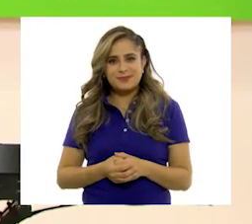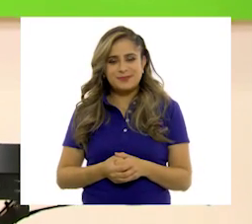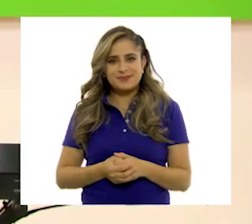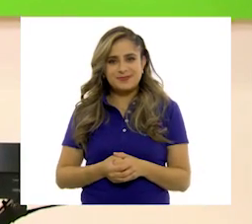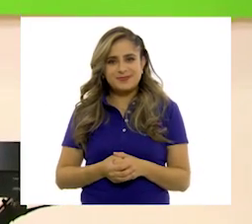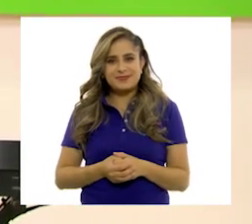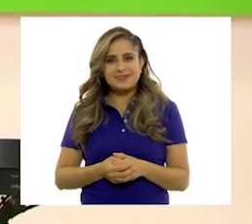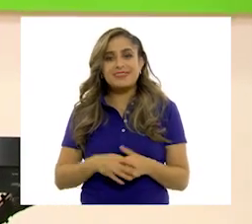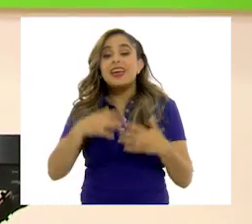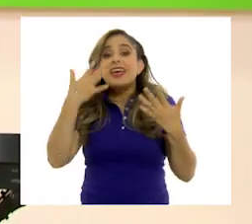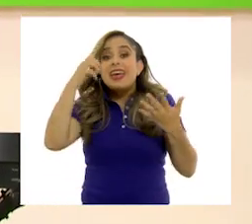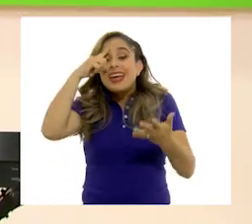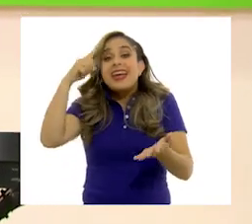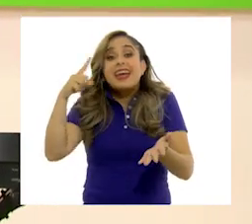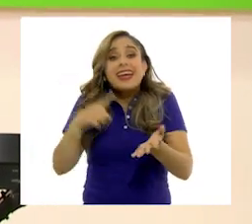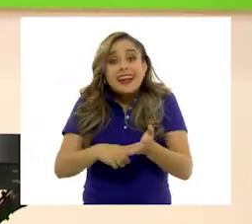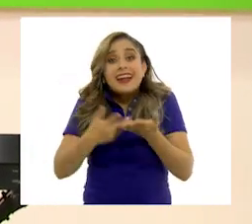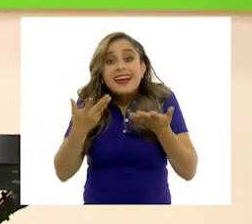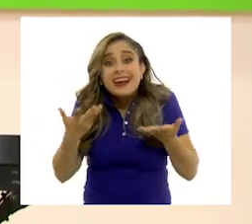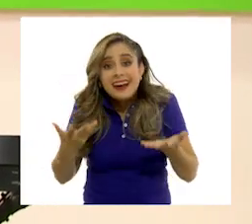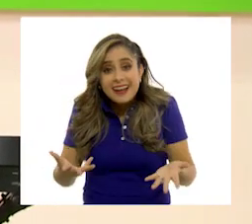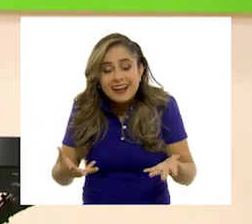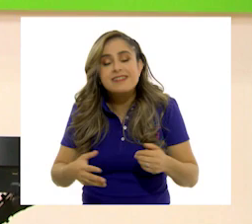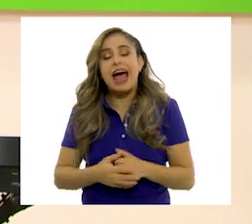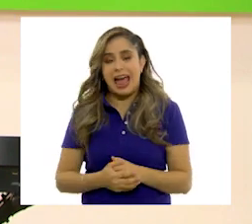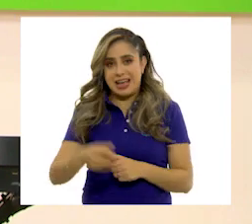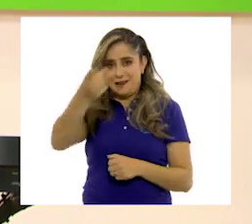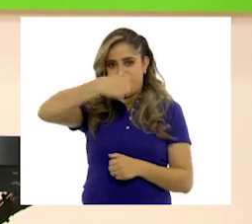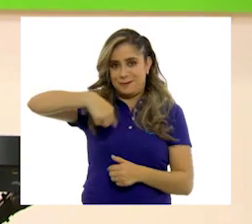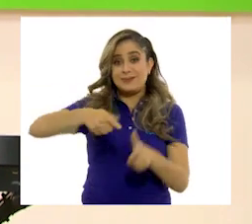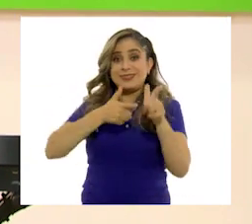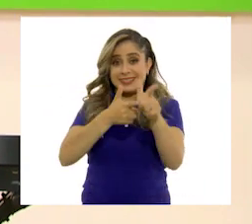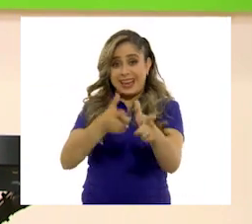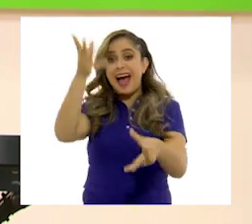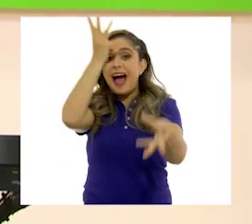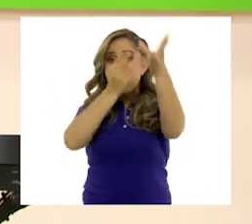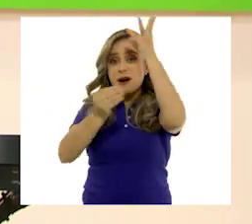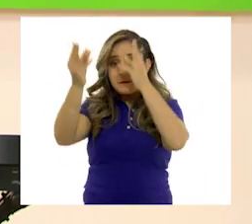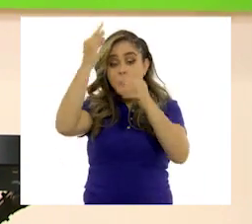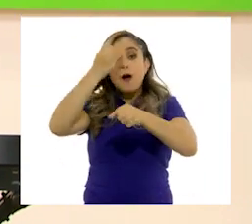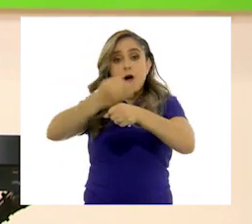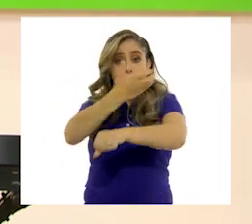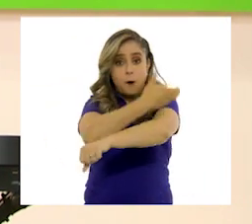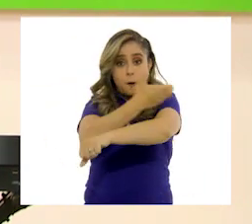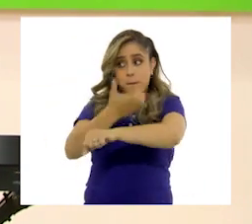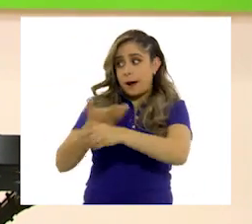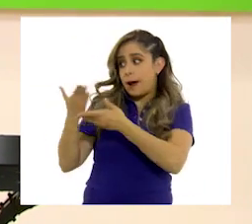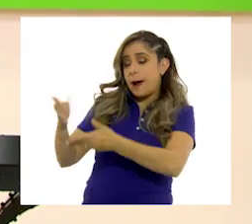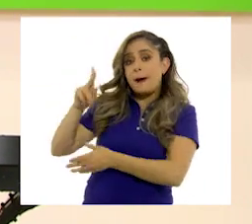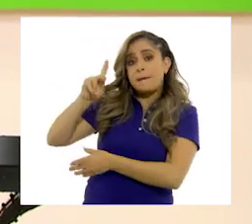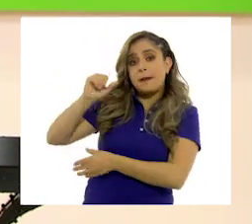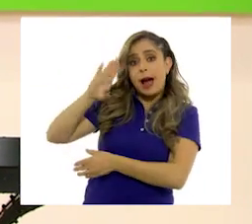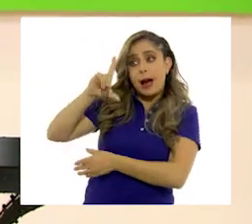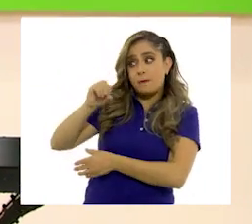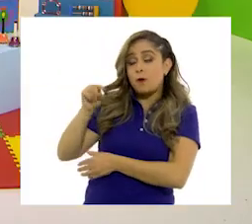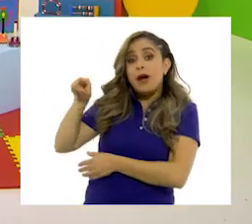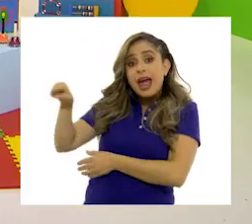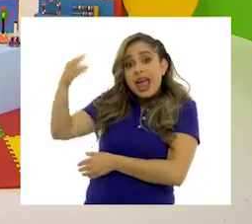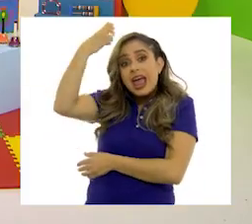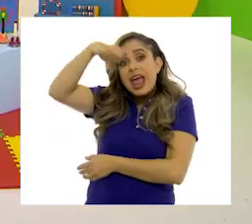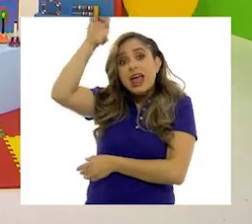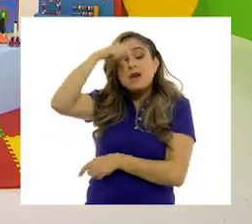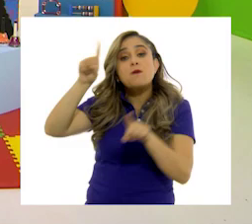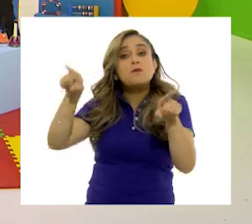¿Y qué creen? Que para seguir aprendiendo, el día de hoy nos acompaña Pablo, que es un experto en música.